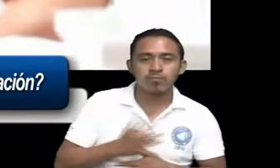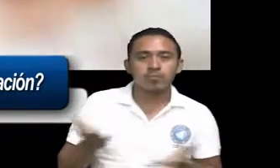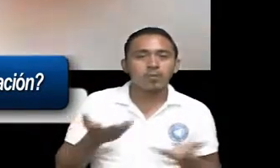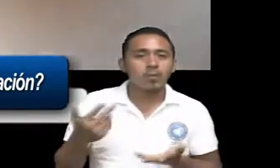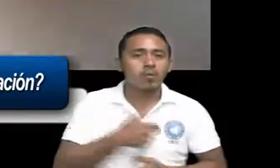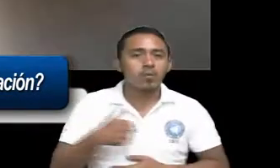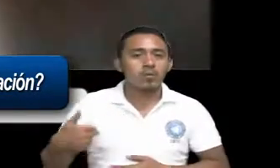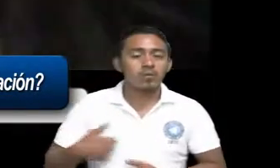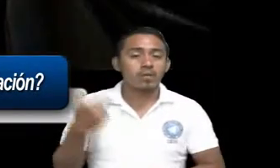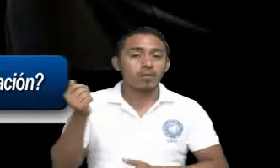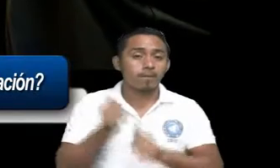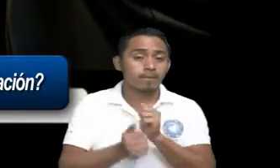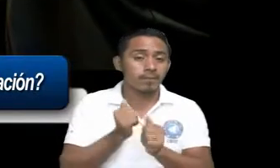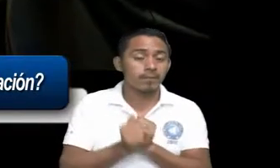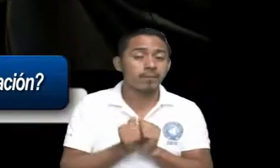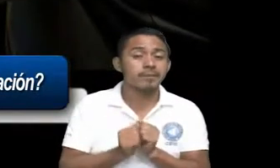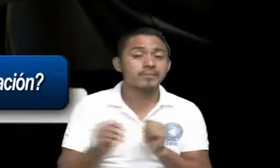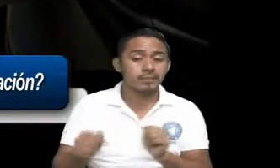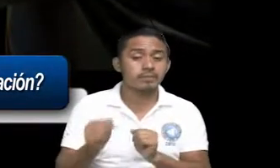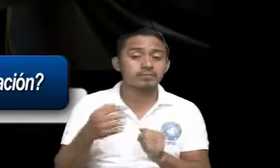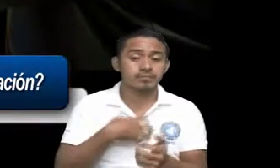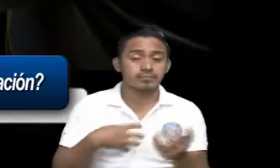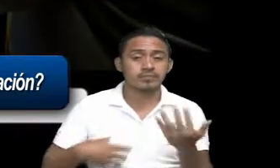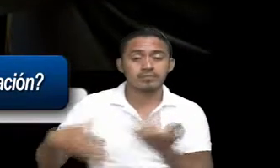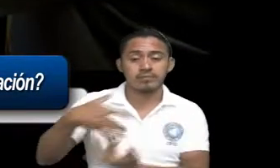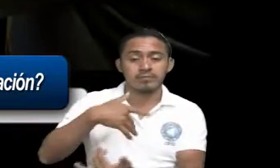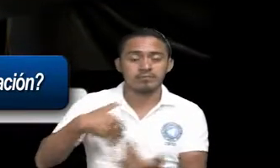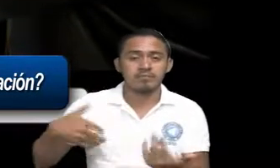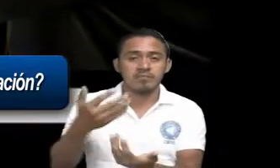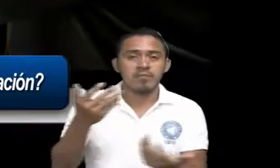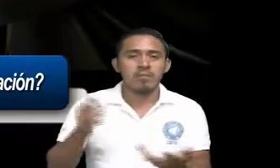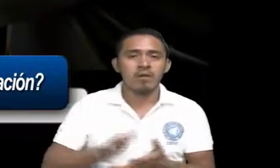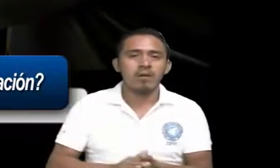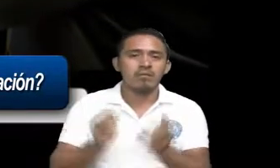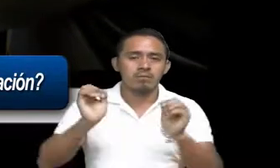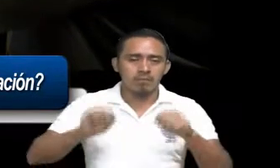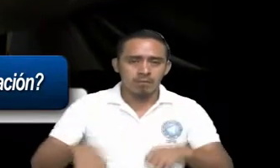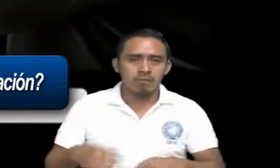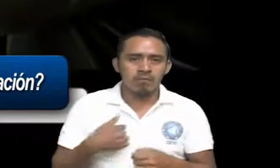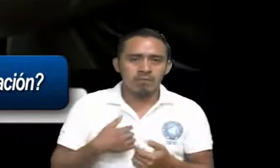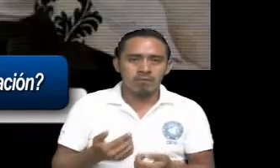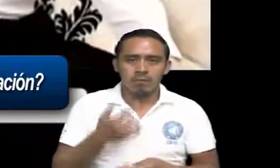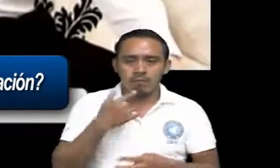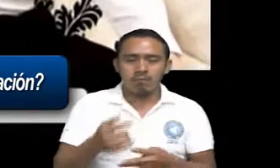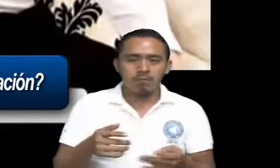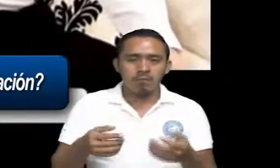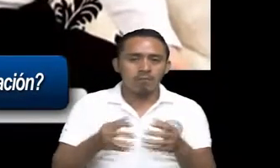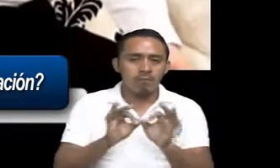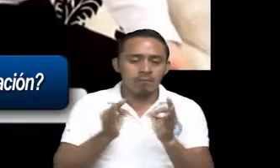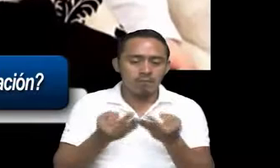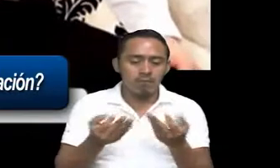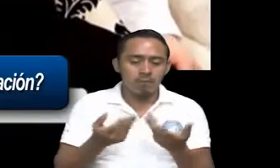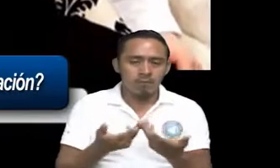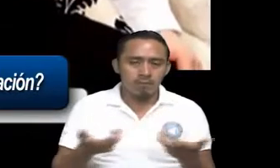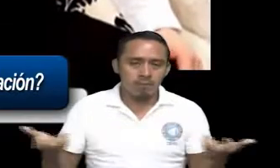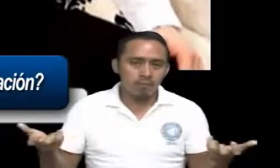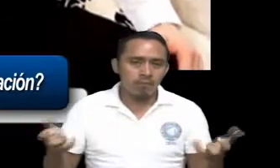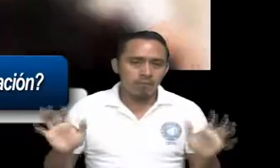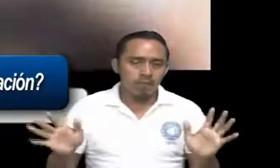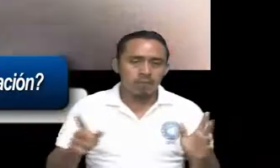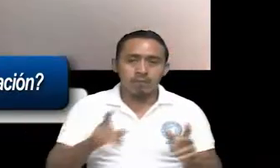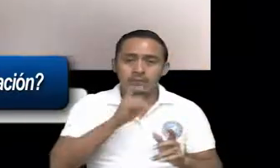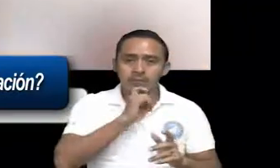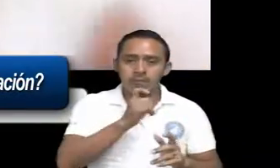estoy perjudicando la relación como tal y puedo llegar al punto de desintegrar la familia por una cuestión de